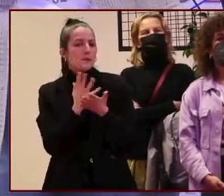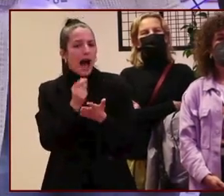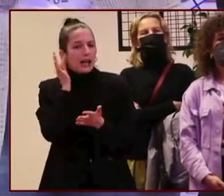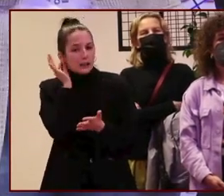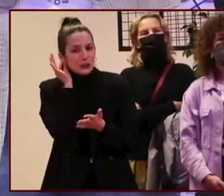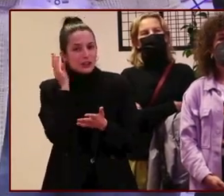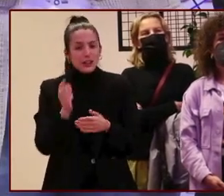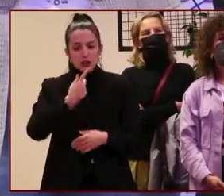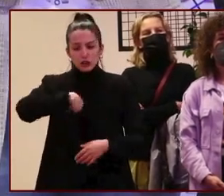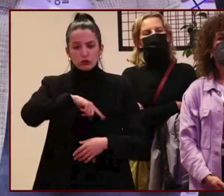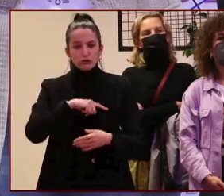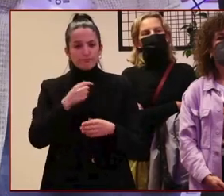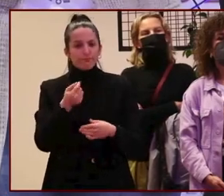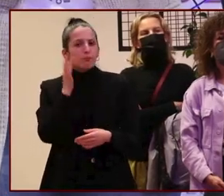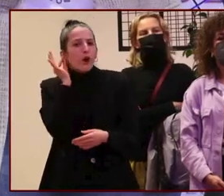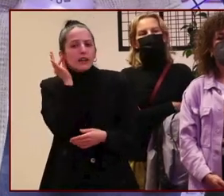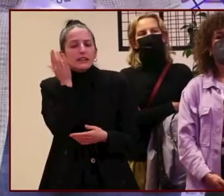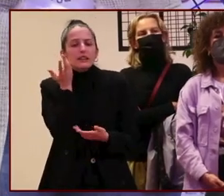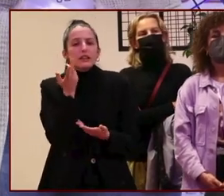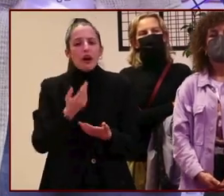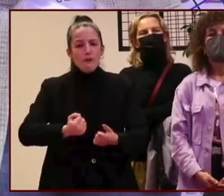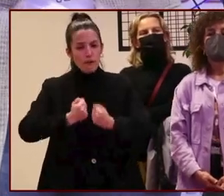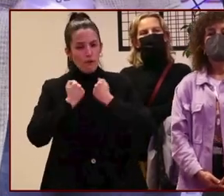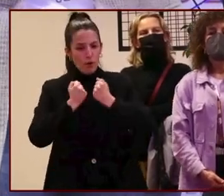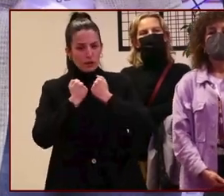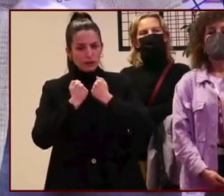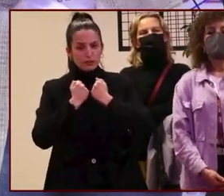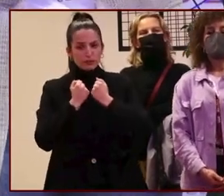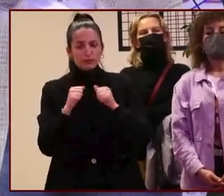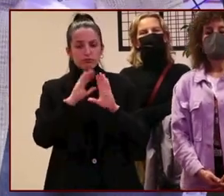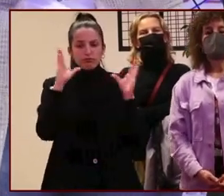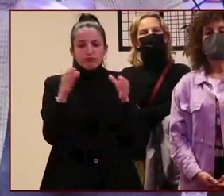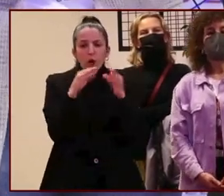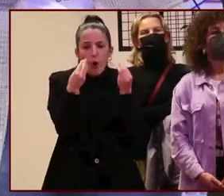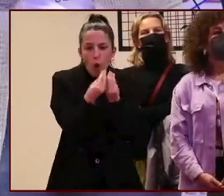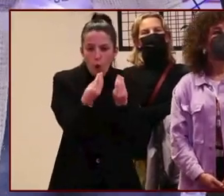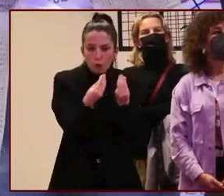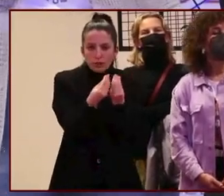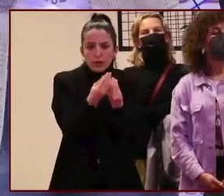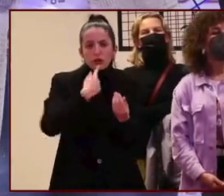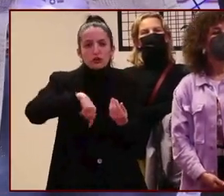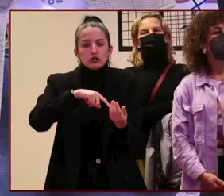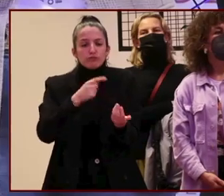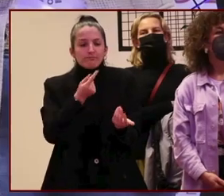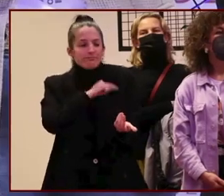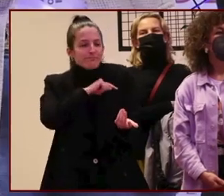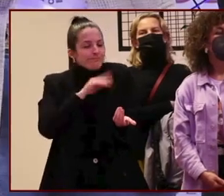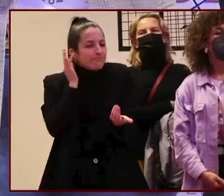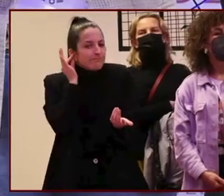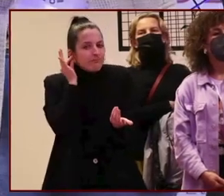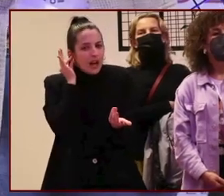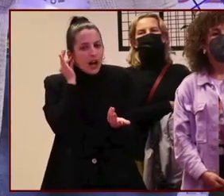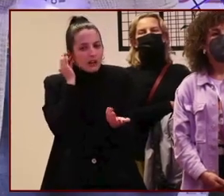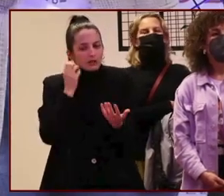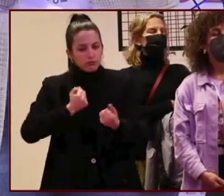somos fuertes cuando estamos juntas las mujeres somos grandes porque